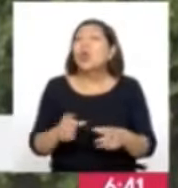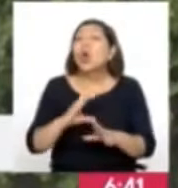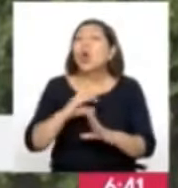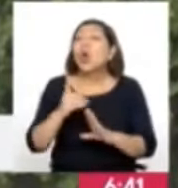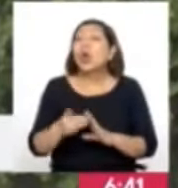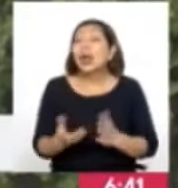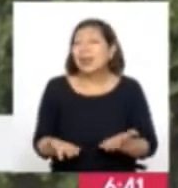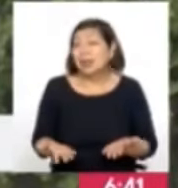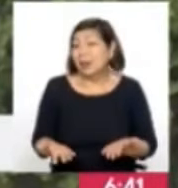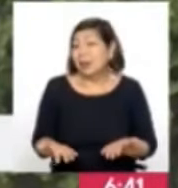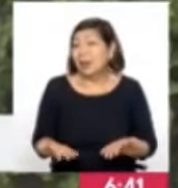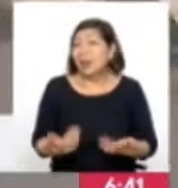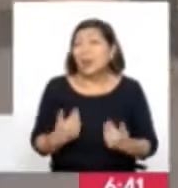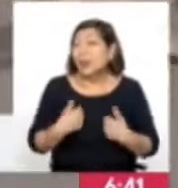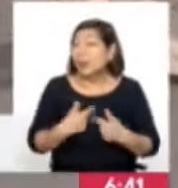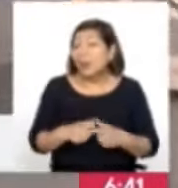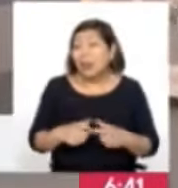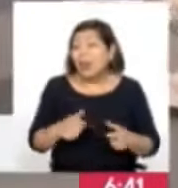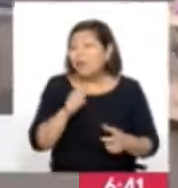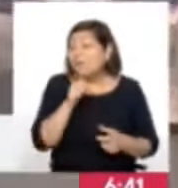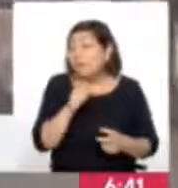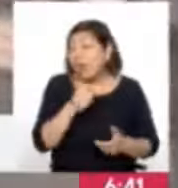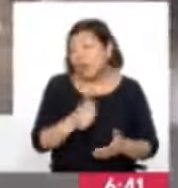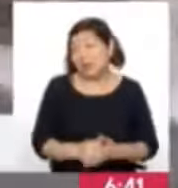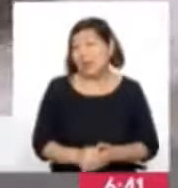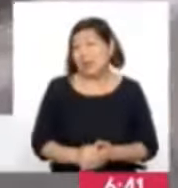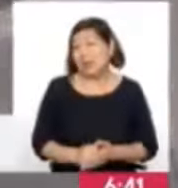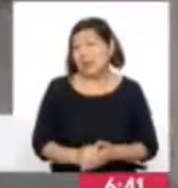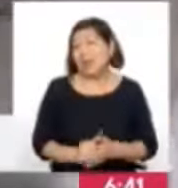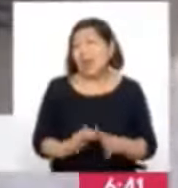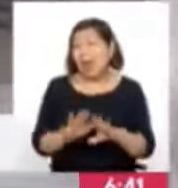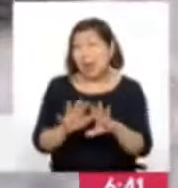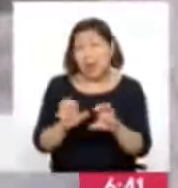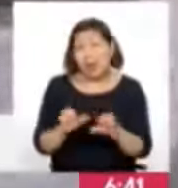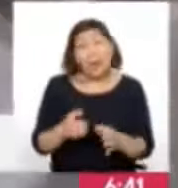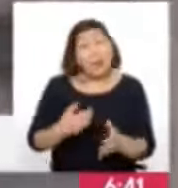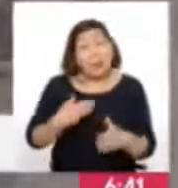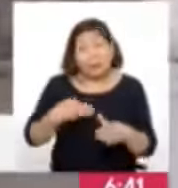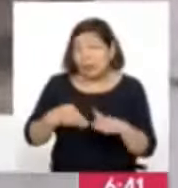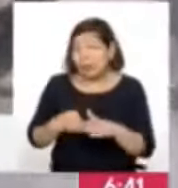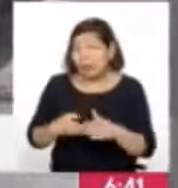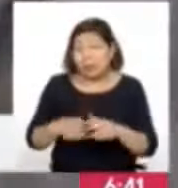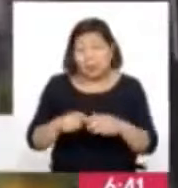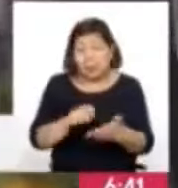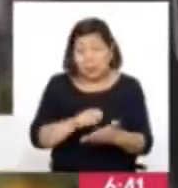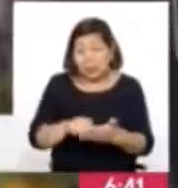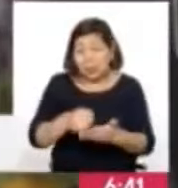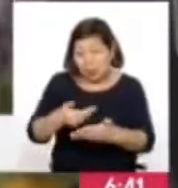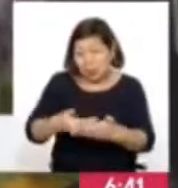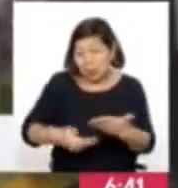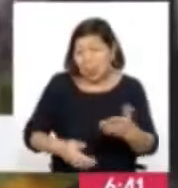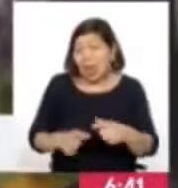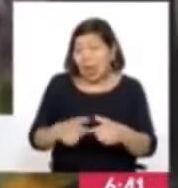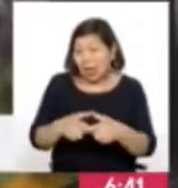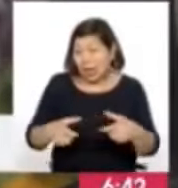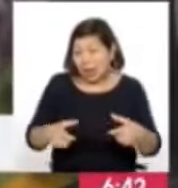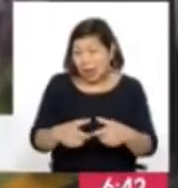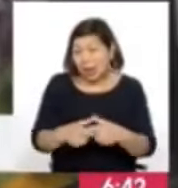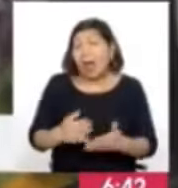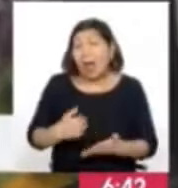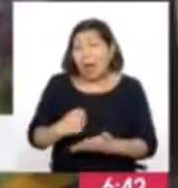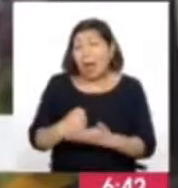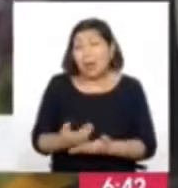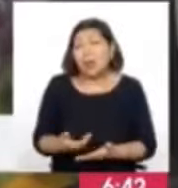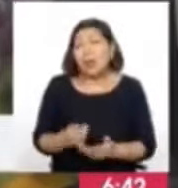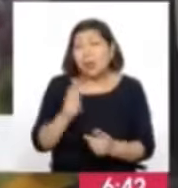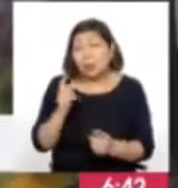de CONADIS, y eso es lo que no tengo. Sin un diagnóstico o evaluación no puede acceder al padrón del CONADIS y un carnet que podría